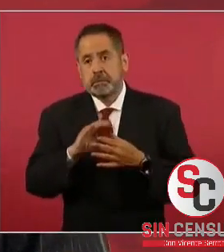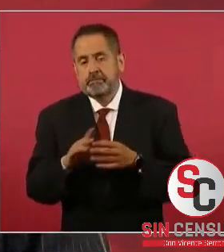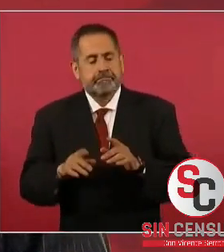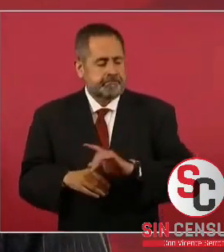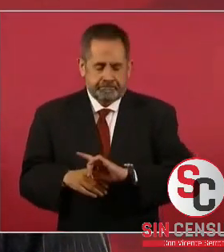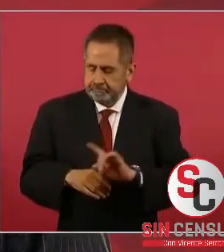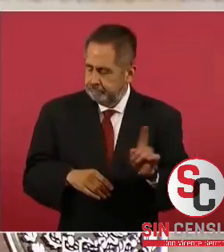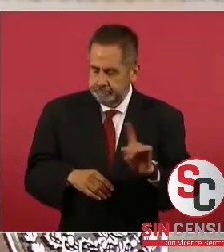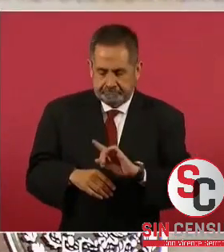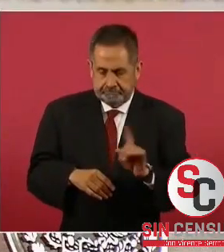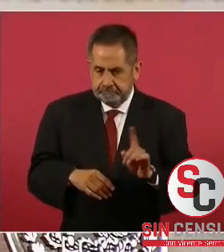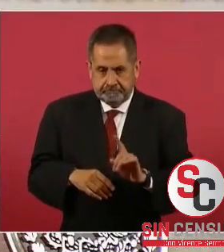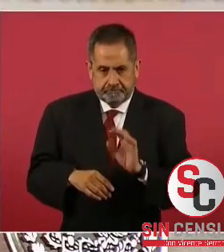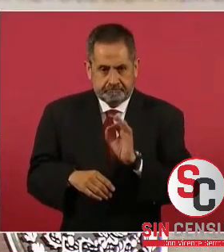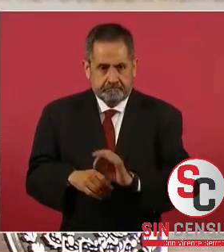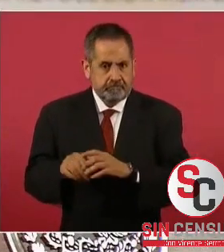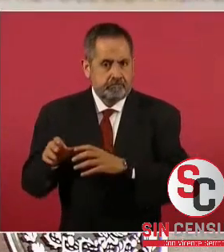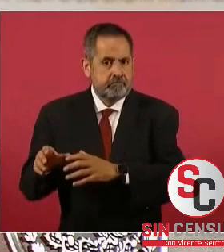para